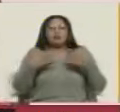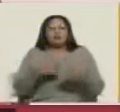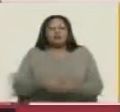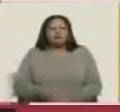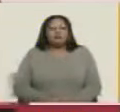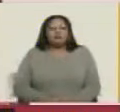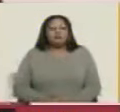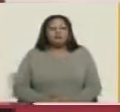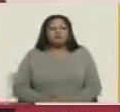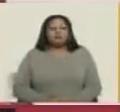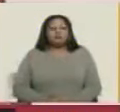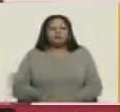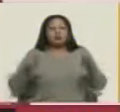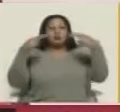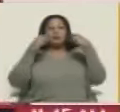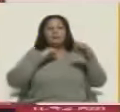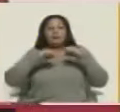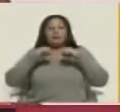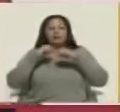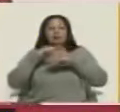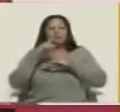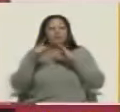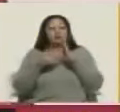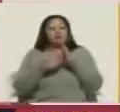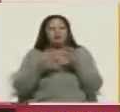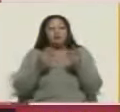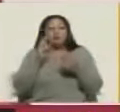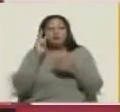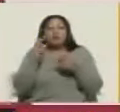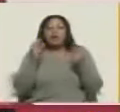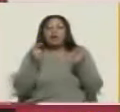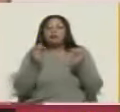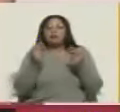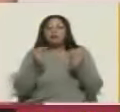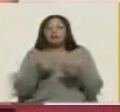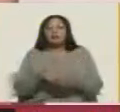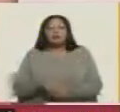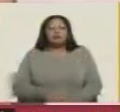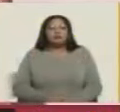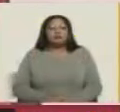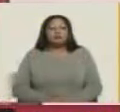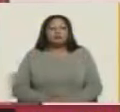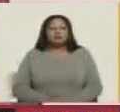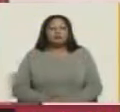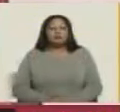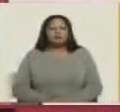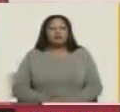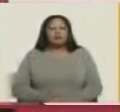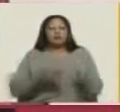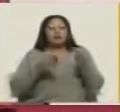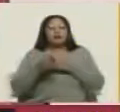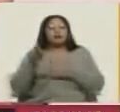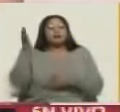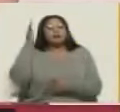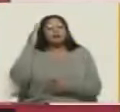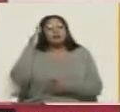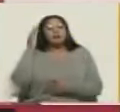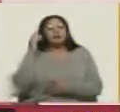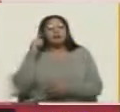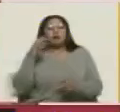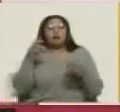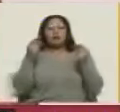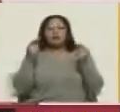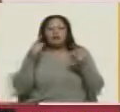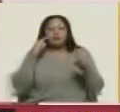La difusión, que nos vean movilizados, que nos vean activos y además que sepan que estamos activos con un fin en